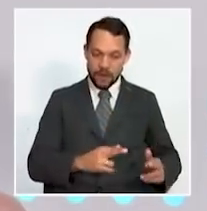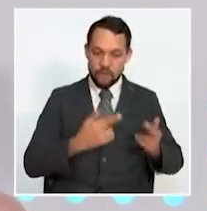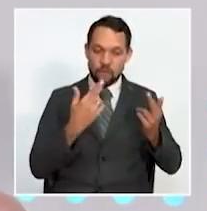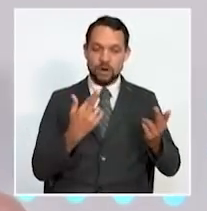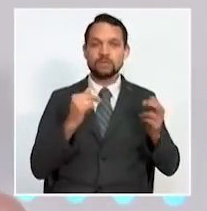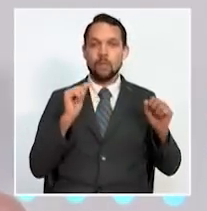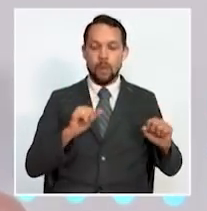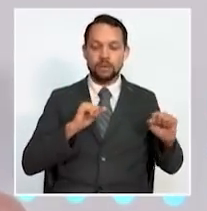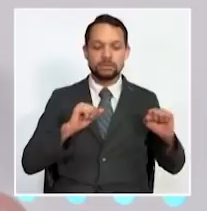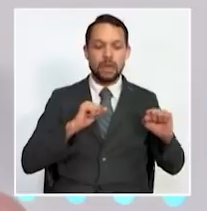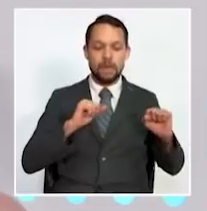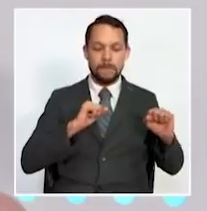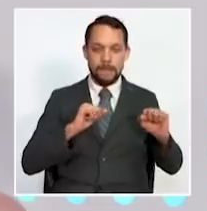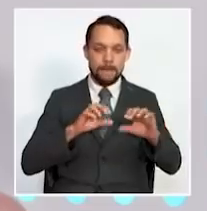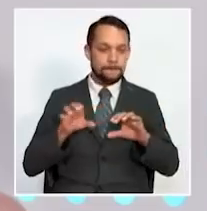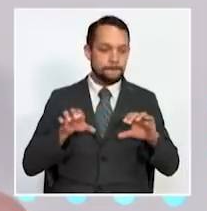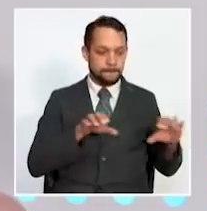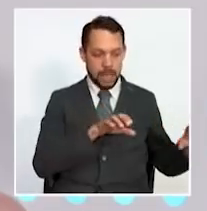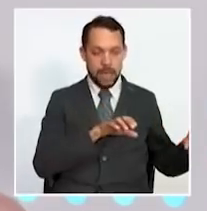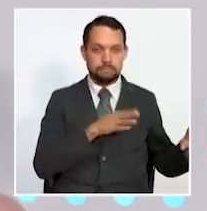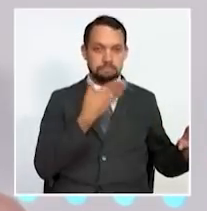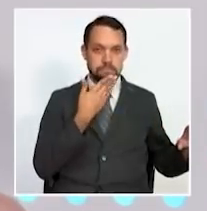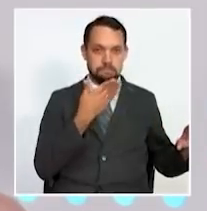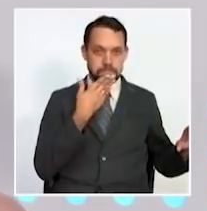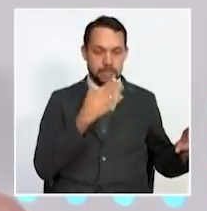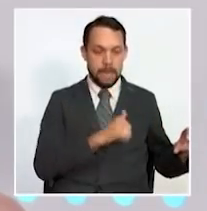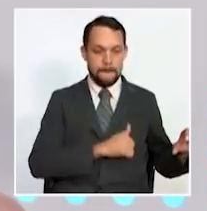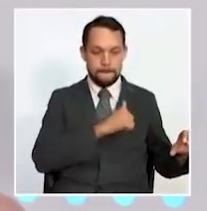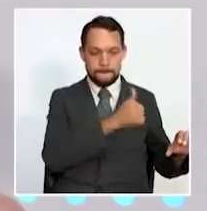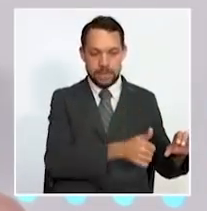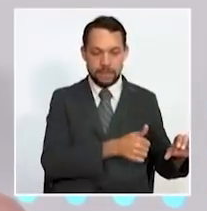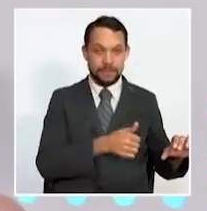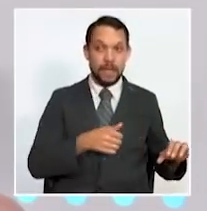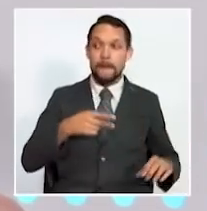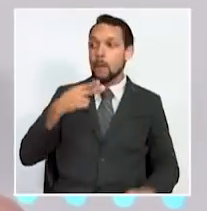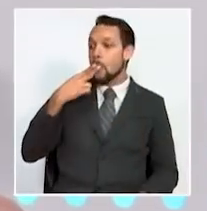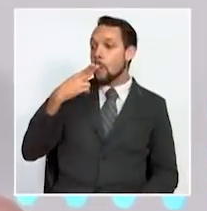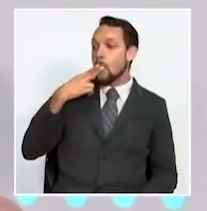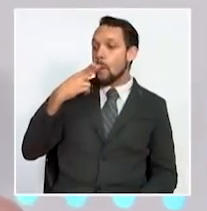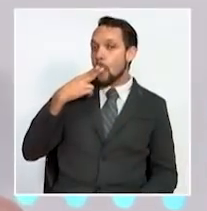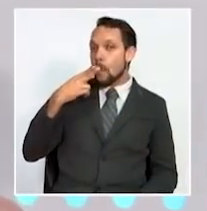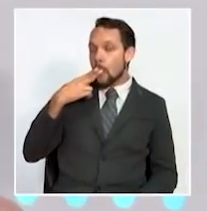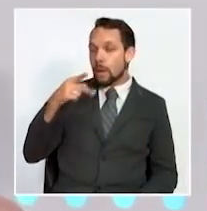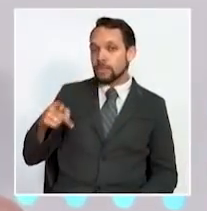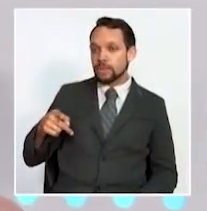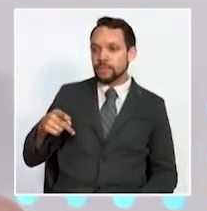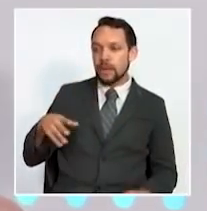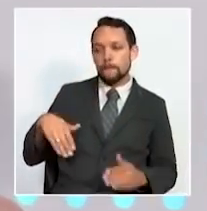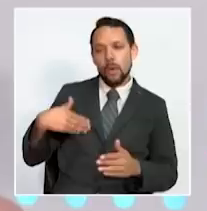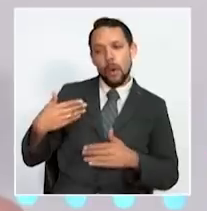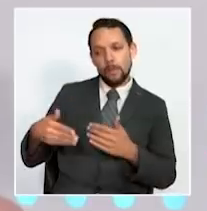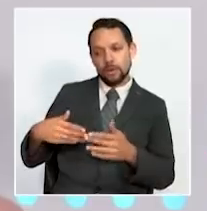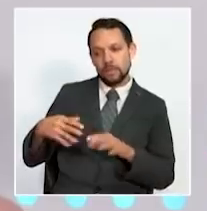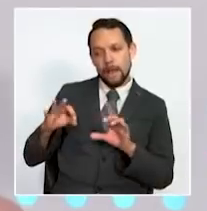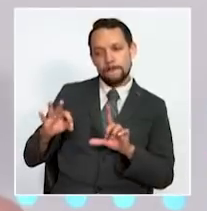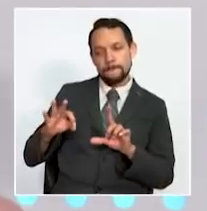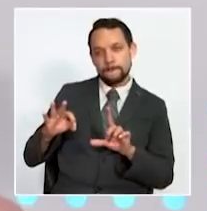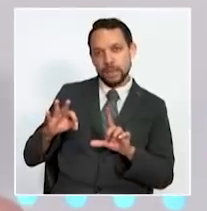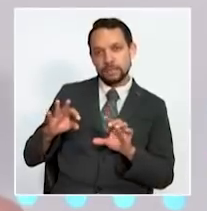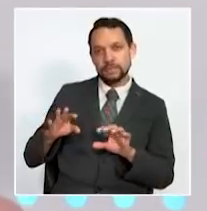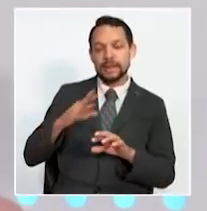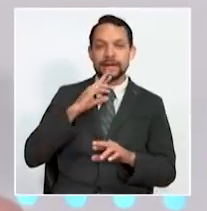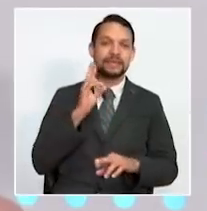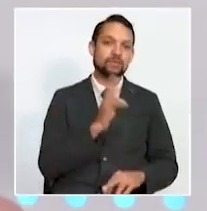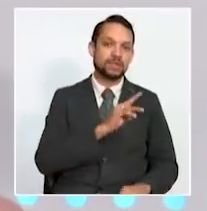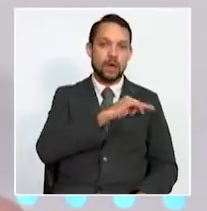funcionalidad mejorando la calidad de vida. En el paciente que fumó y todo eso, también mejoramos calidad de vida, pero con una mejor respuesta en